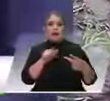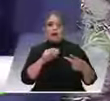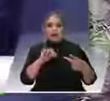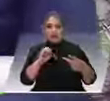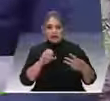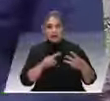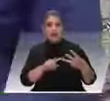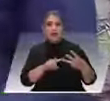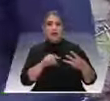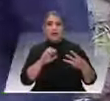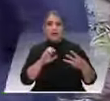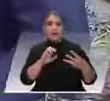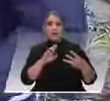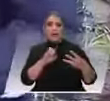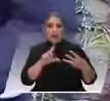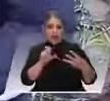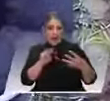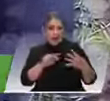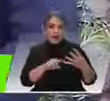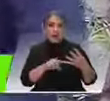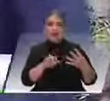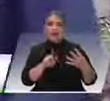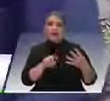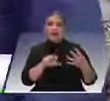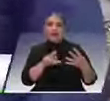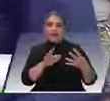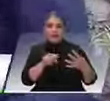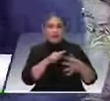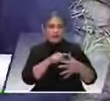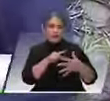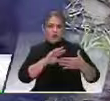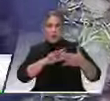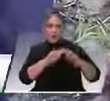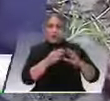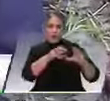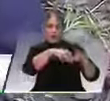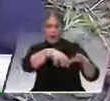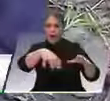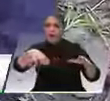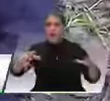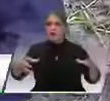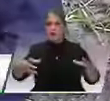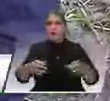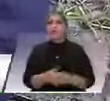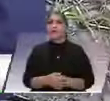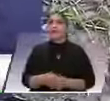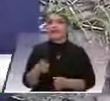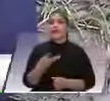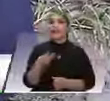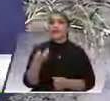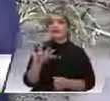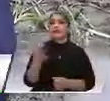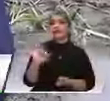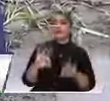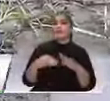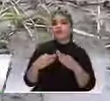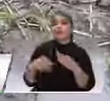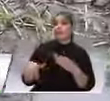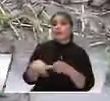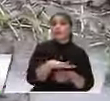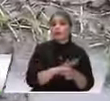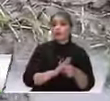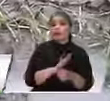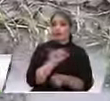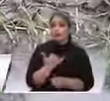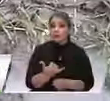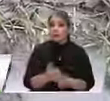Vegaes, Belén e Isleta, nuestras comunidades que pertenecemos al municipio de Vigía del Fuerte, más de 350 familias afectadas. En este